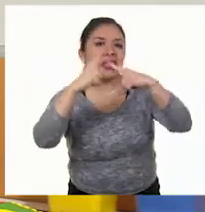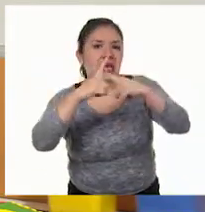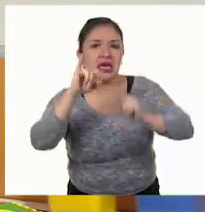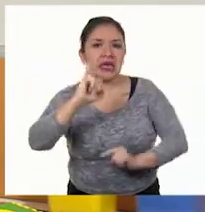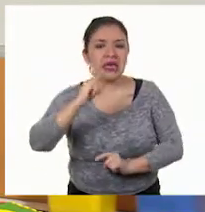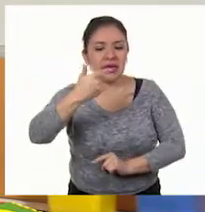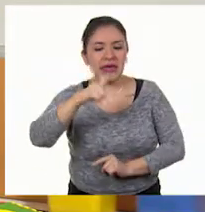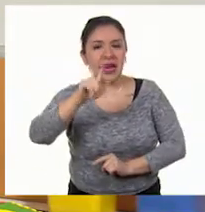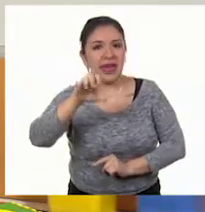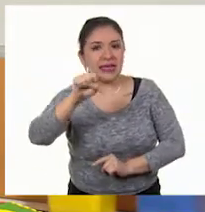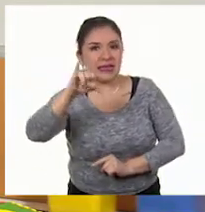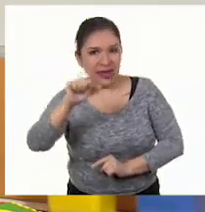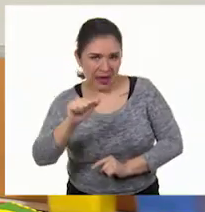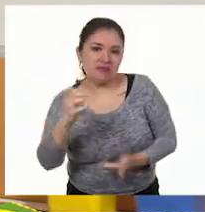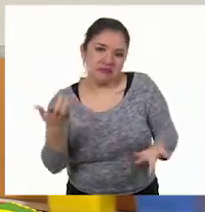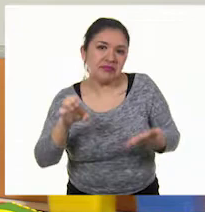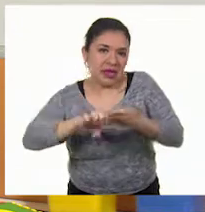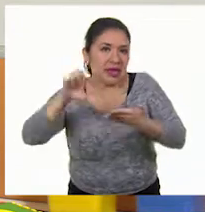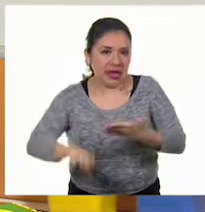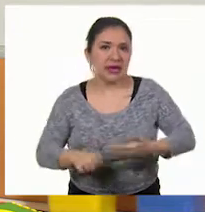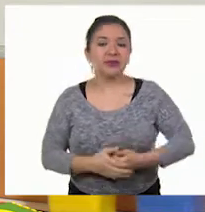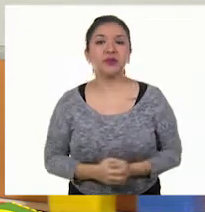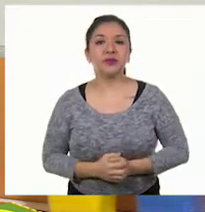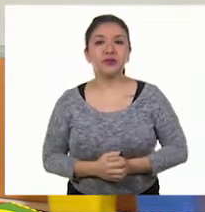iglesia, por ejemplo,